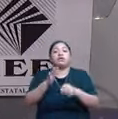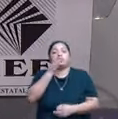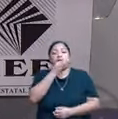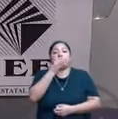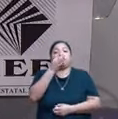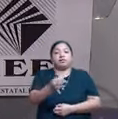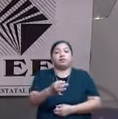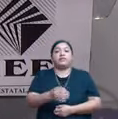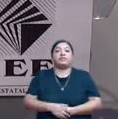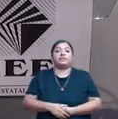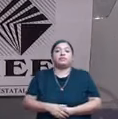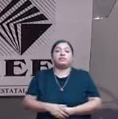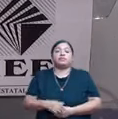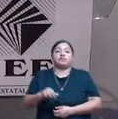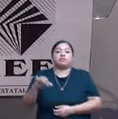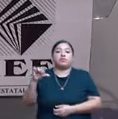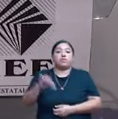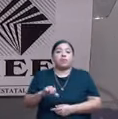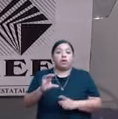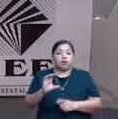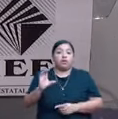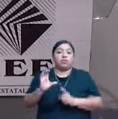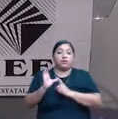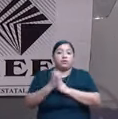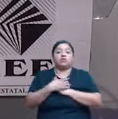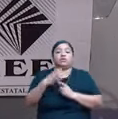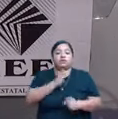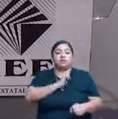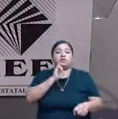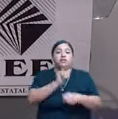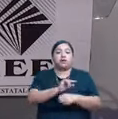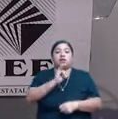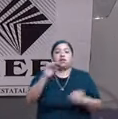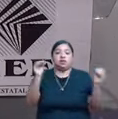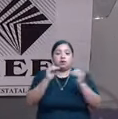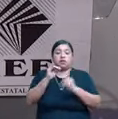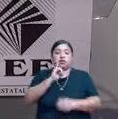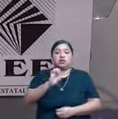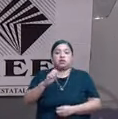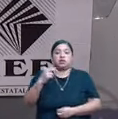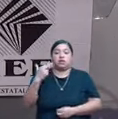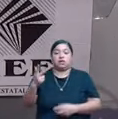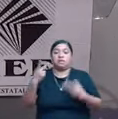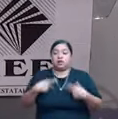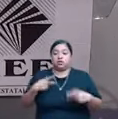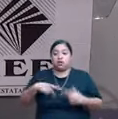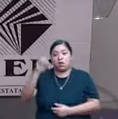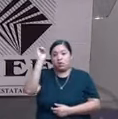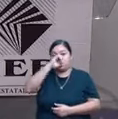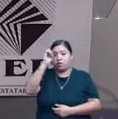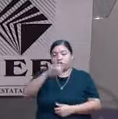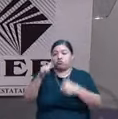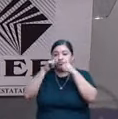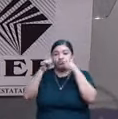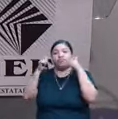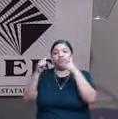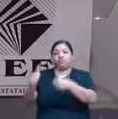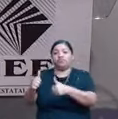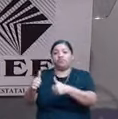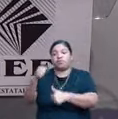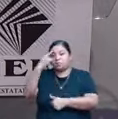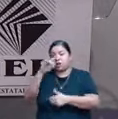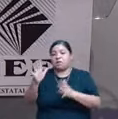este ejercicio, la Comisión Especial de Debates del IE ha tomado en cuenta la opinión de la ciudadanía, a través de su participación